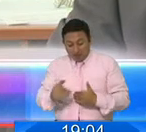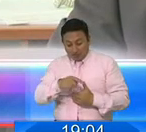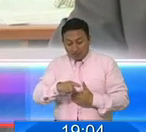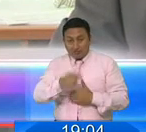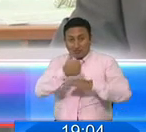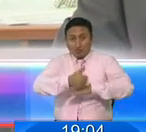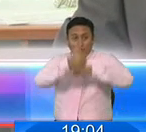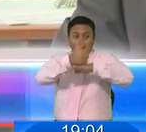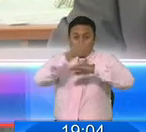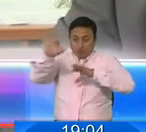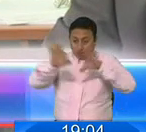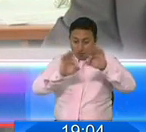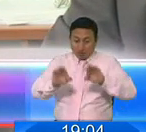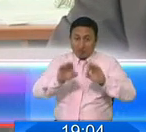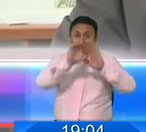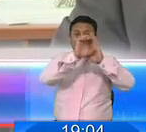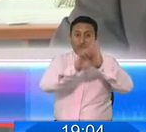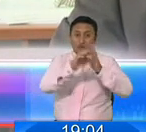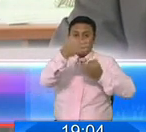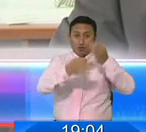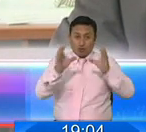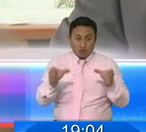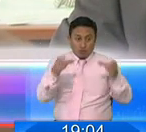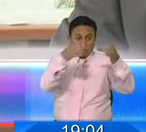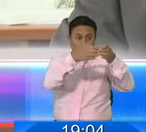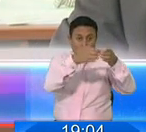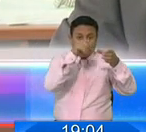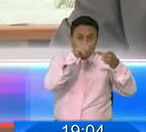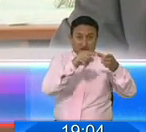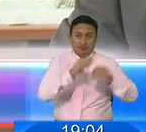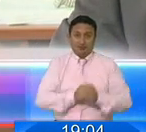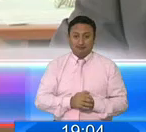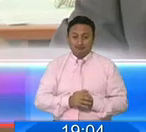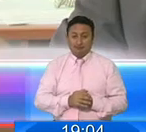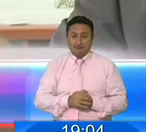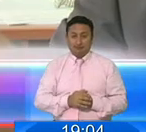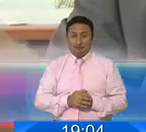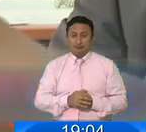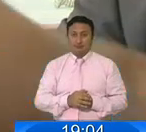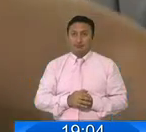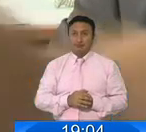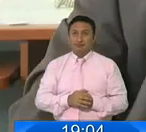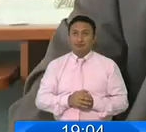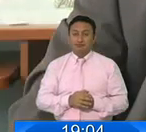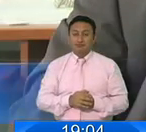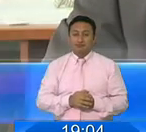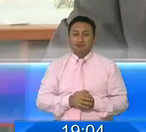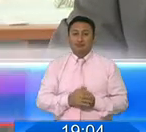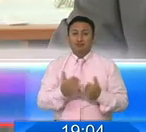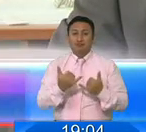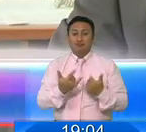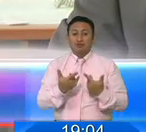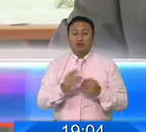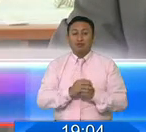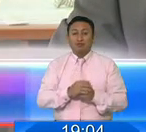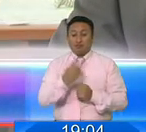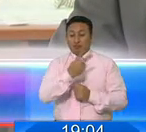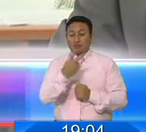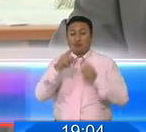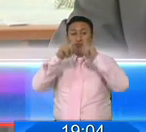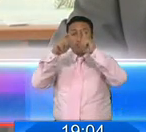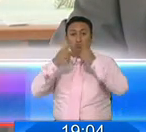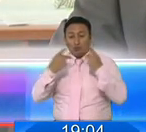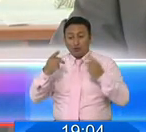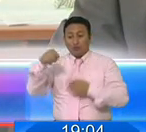pronuncie sobre este pedido más aún cuando lo que se quiere es empatar y empatar el proceso de consulta con las